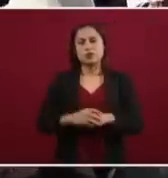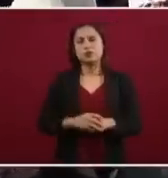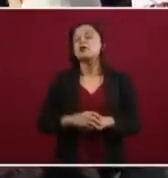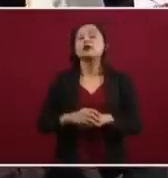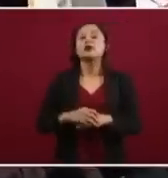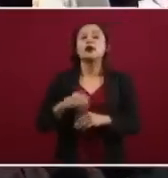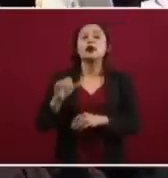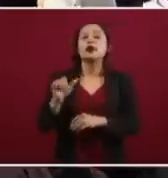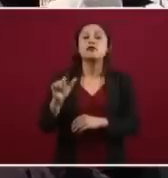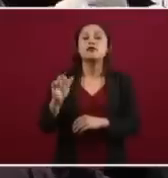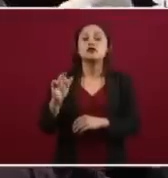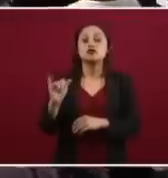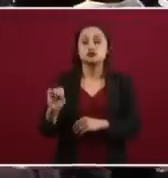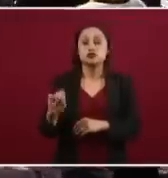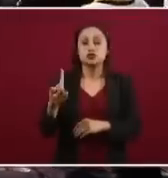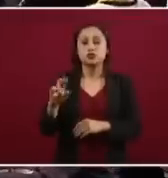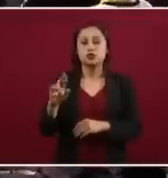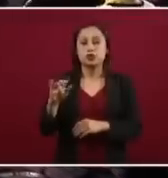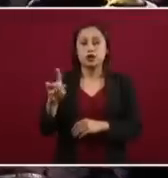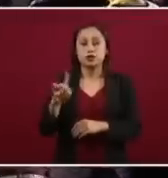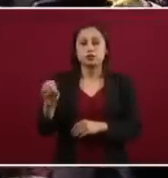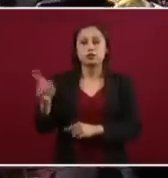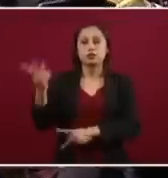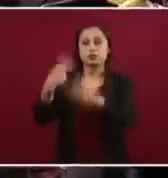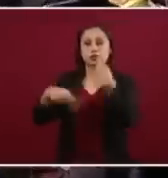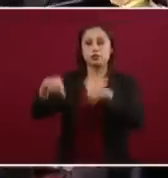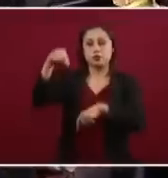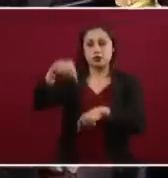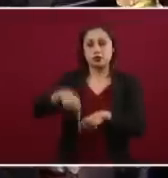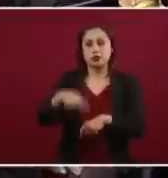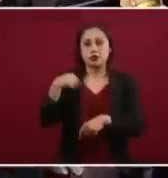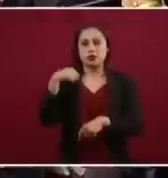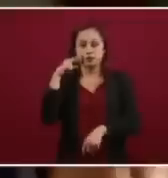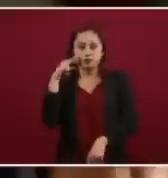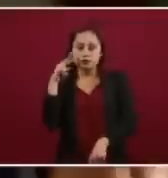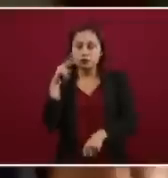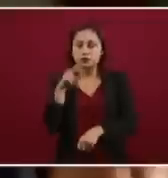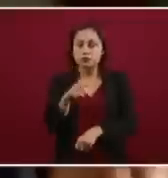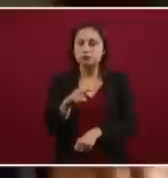Lo vimos realmente muy minado,